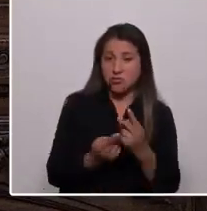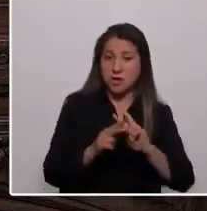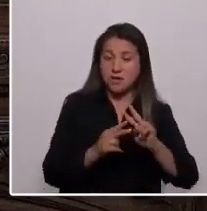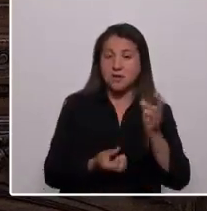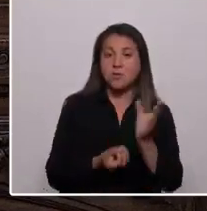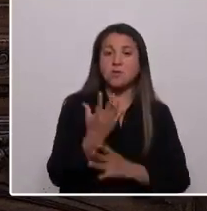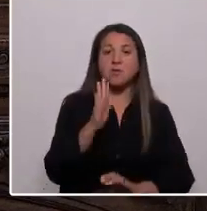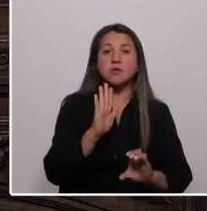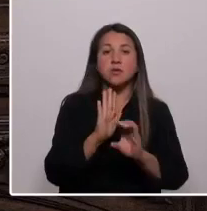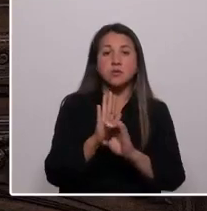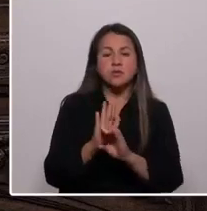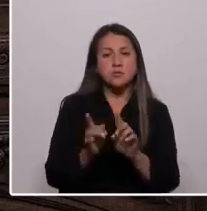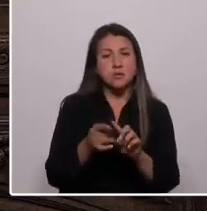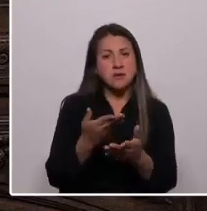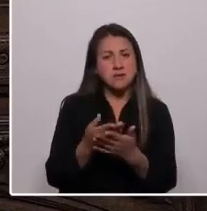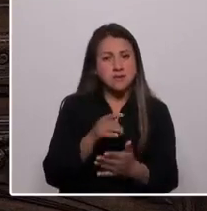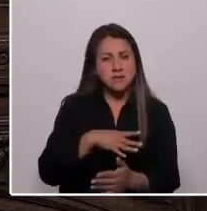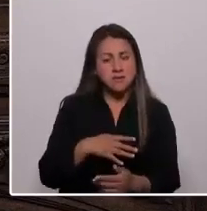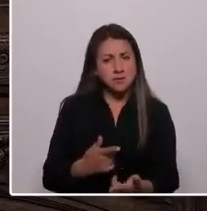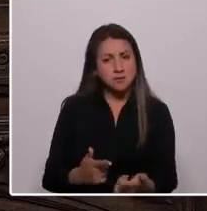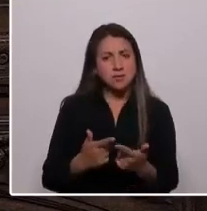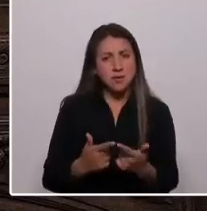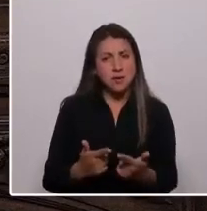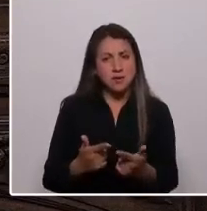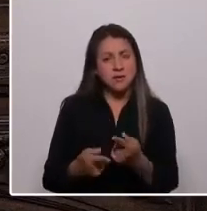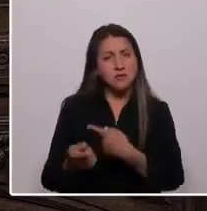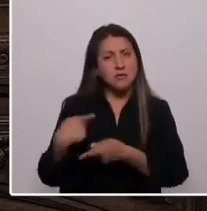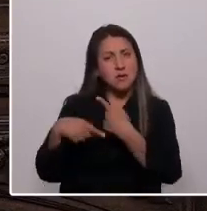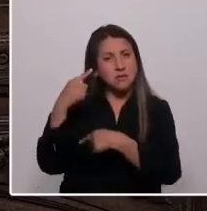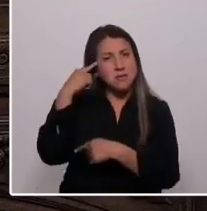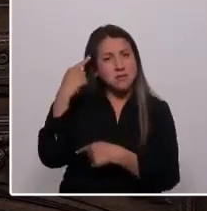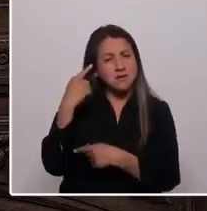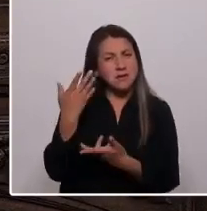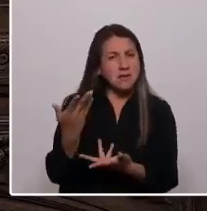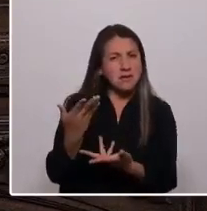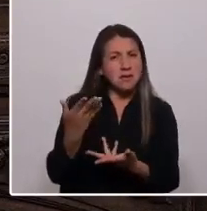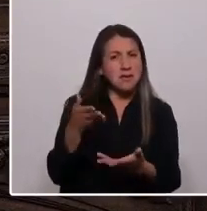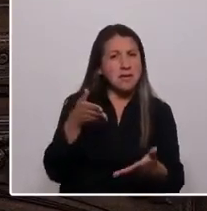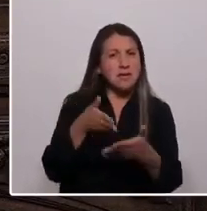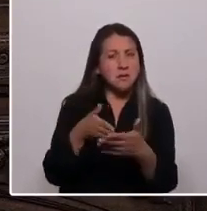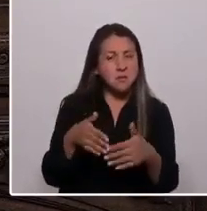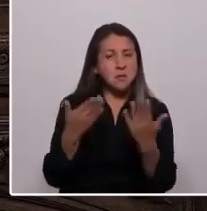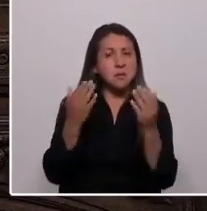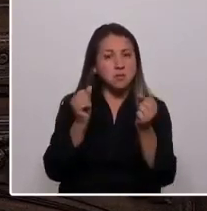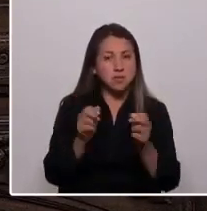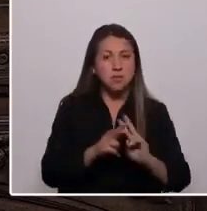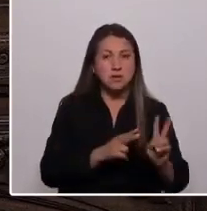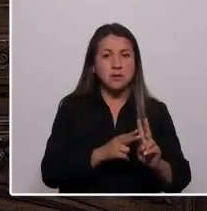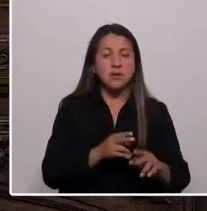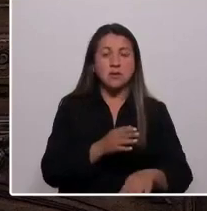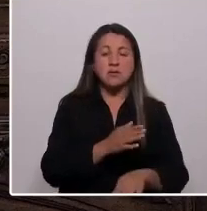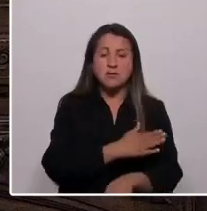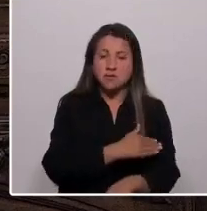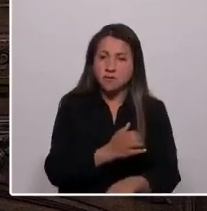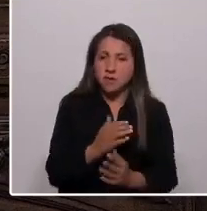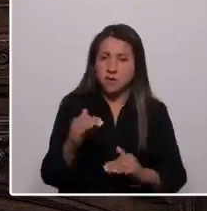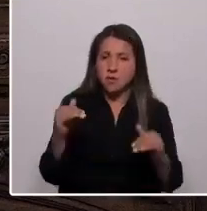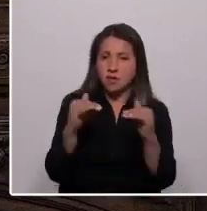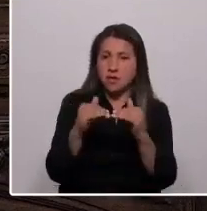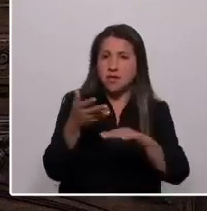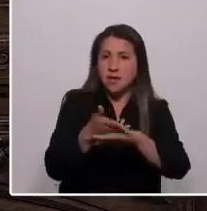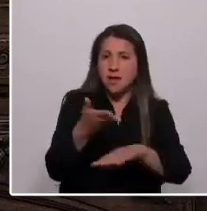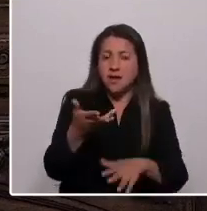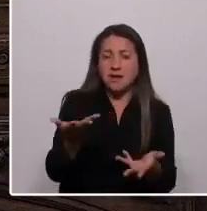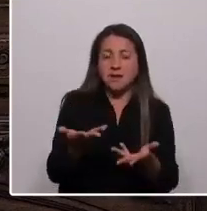histórica nos hace repensar y empujar los límites de lo posible félix guattari menciona exista al menos el riesgo